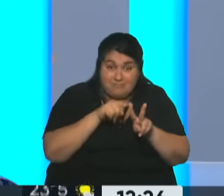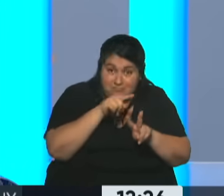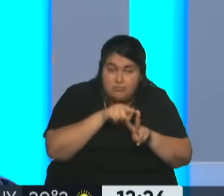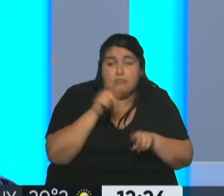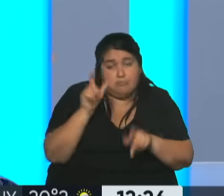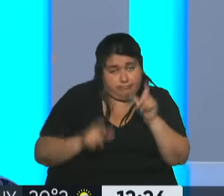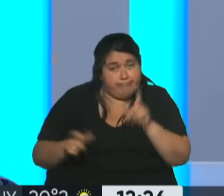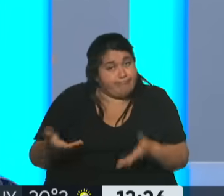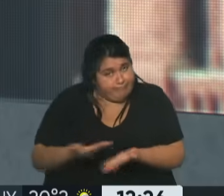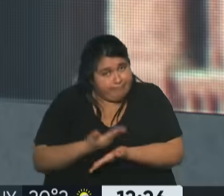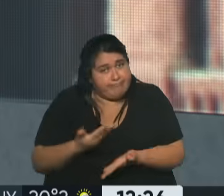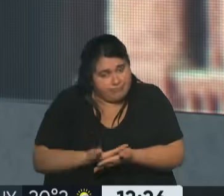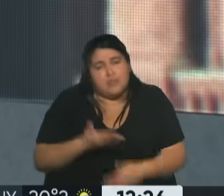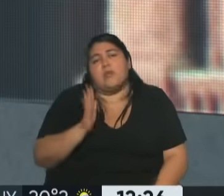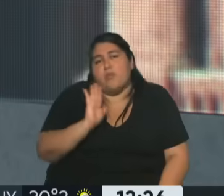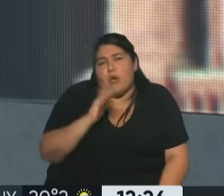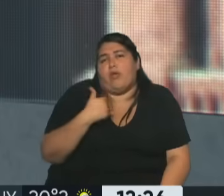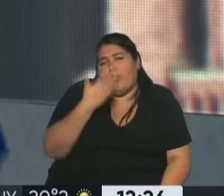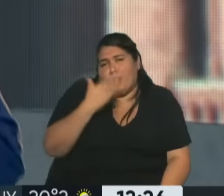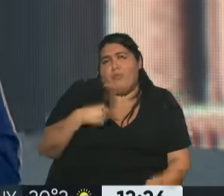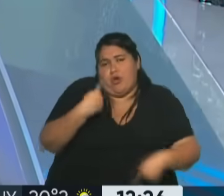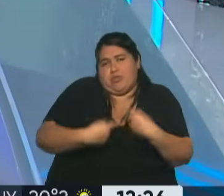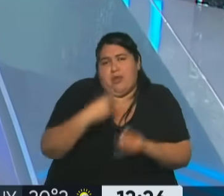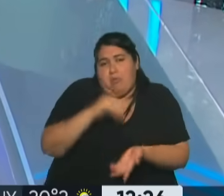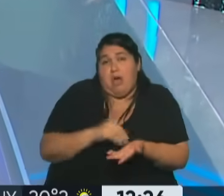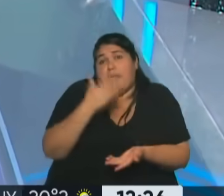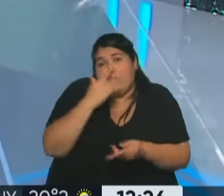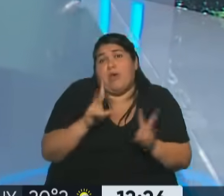vamos Air hablando de esto y minutos precio te parece ra Sí cómo no